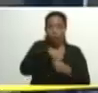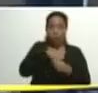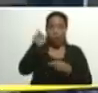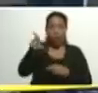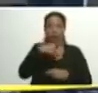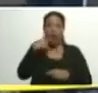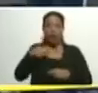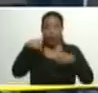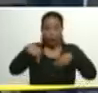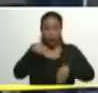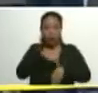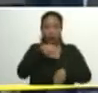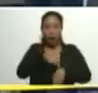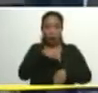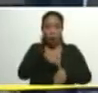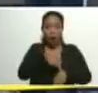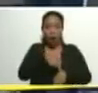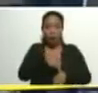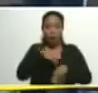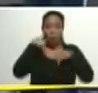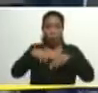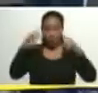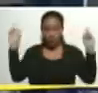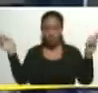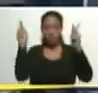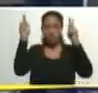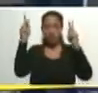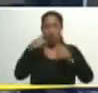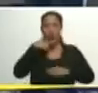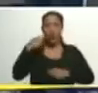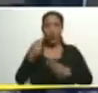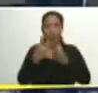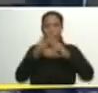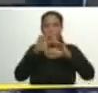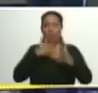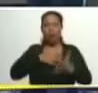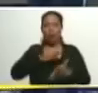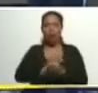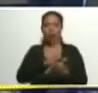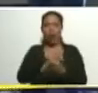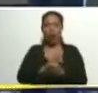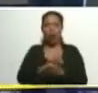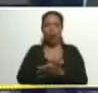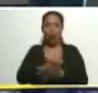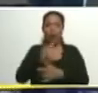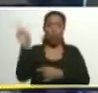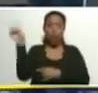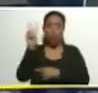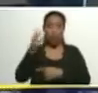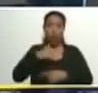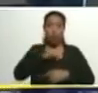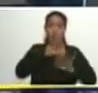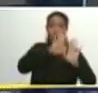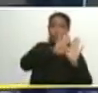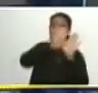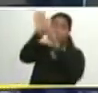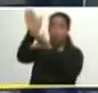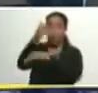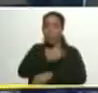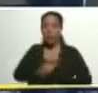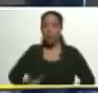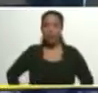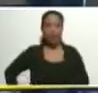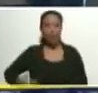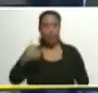a esta hora, a esta altura, victorioso con Rusia en paz. Desde Venezuela, todo nuestro apoyo al